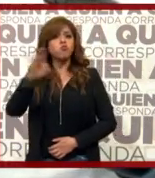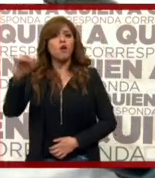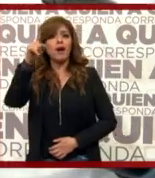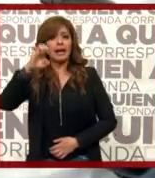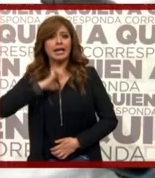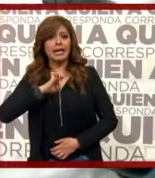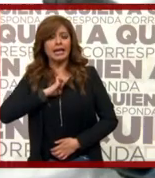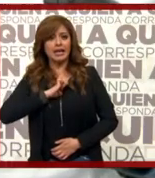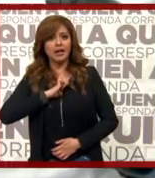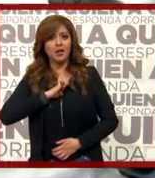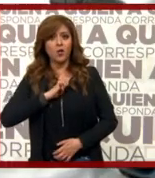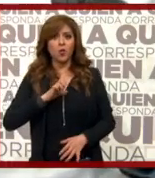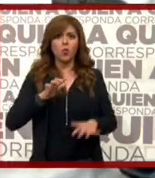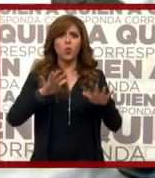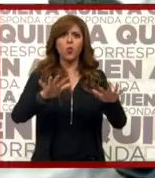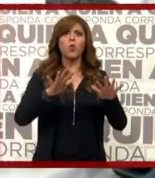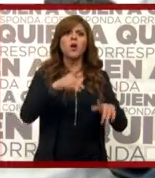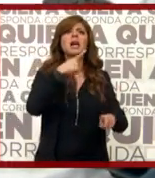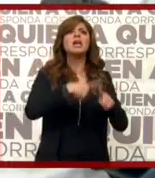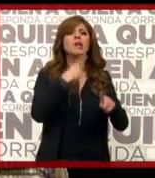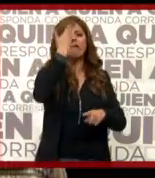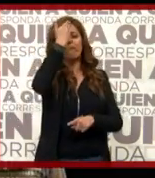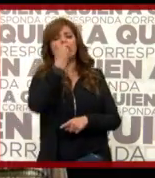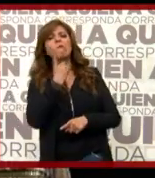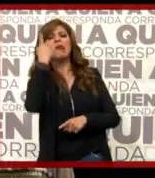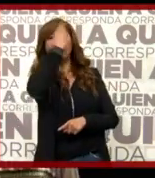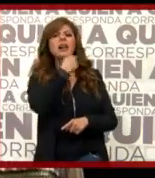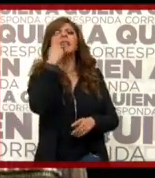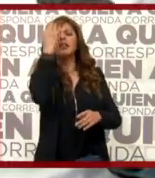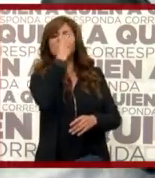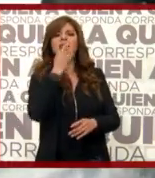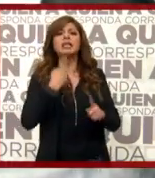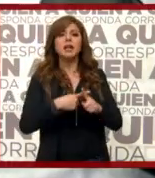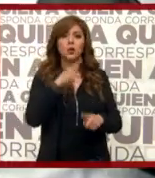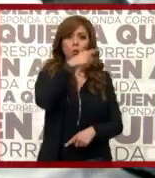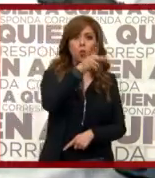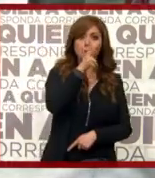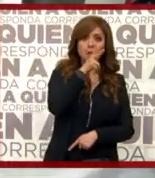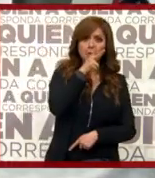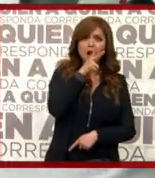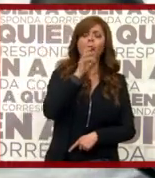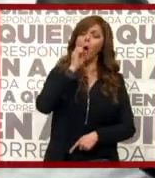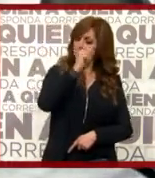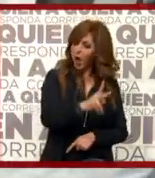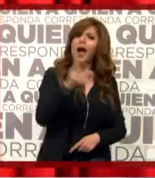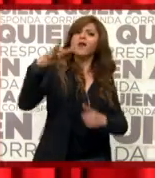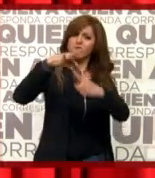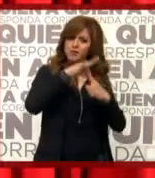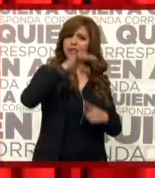wow Quién te desfiguró la cara tu papá Okay